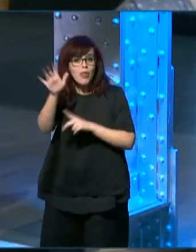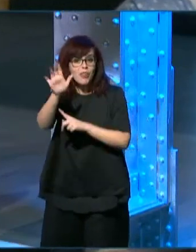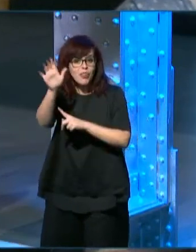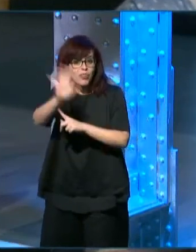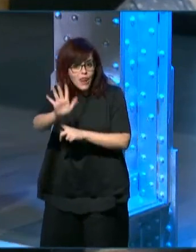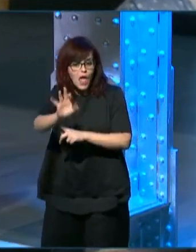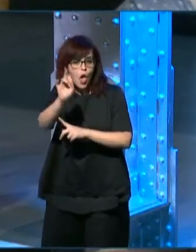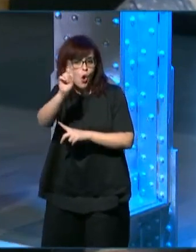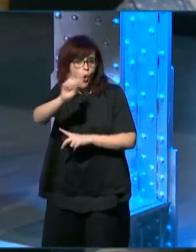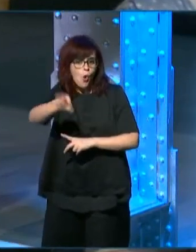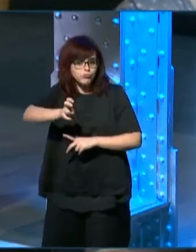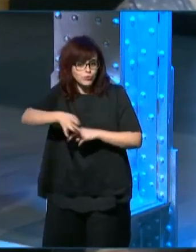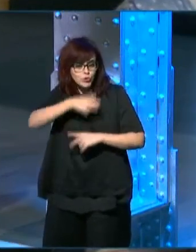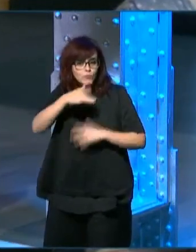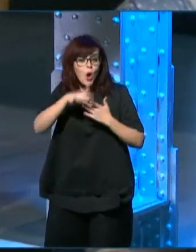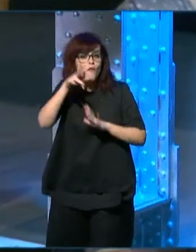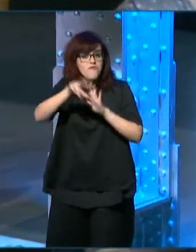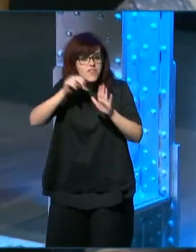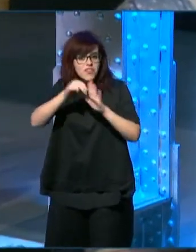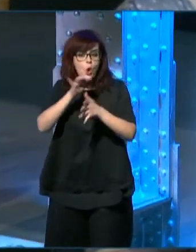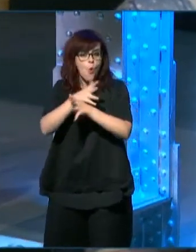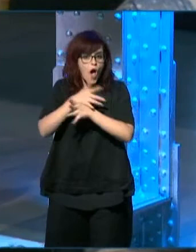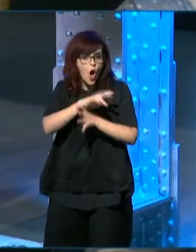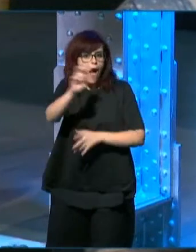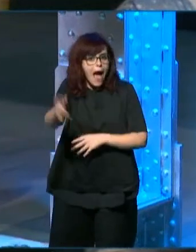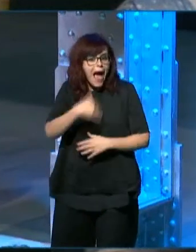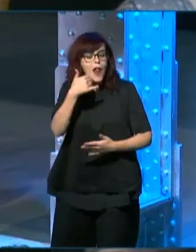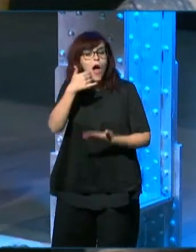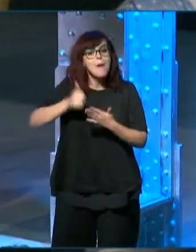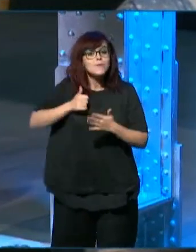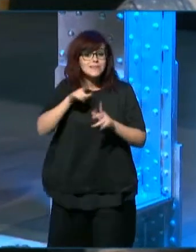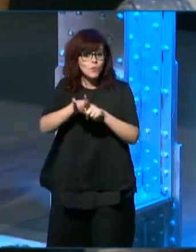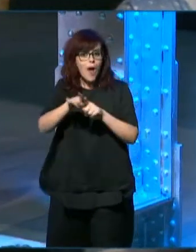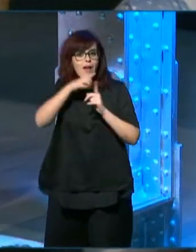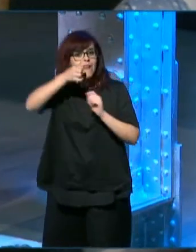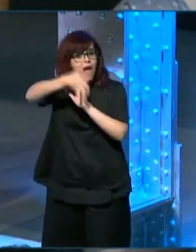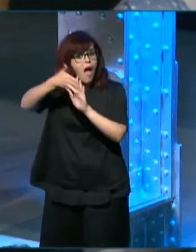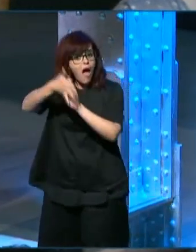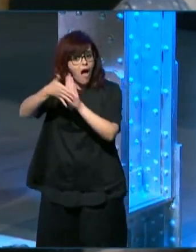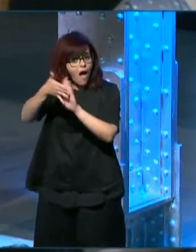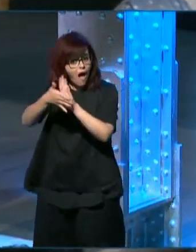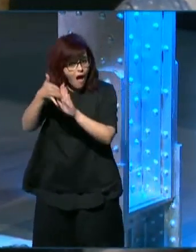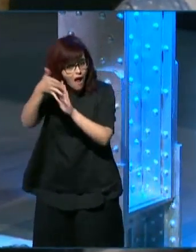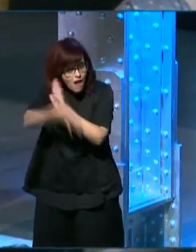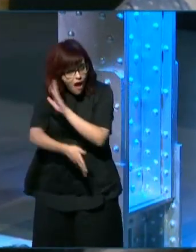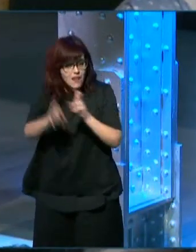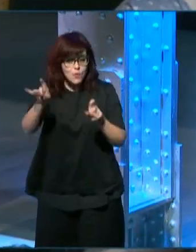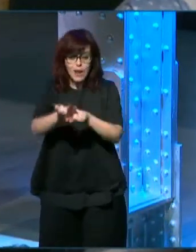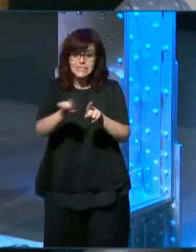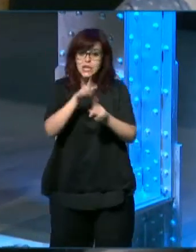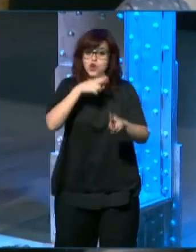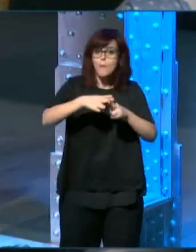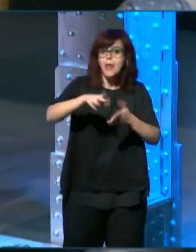o con vídeos, con juegos, no lo sé, a saber cómo se llama, si no se llama literatura,